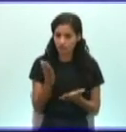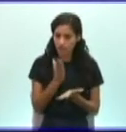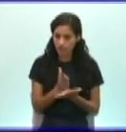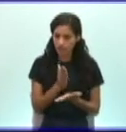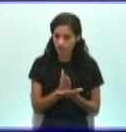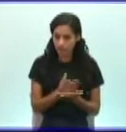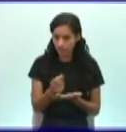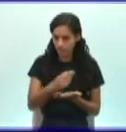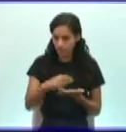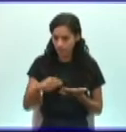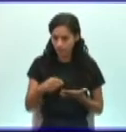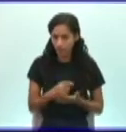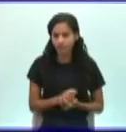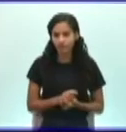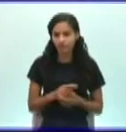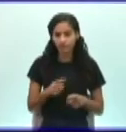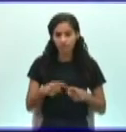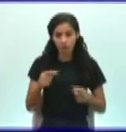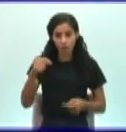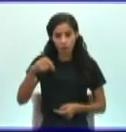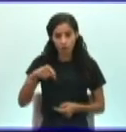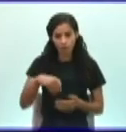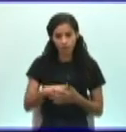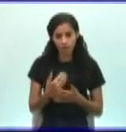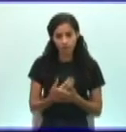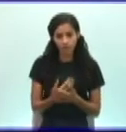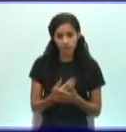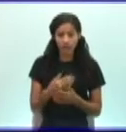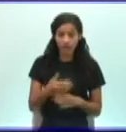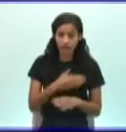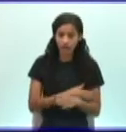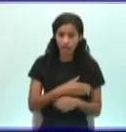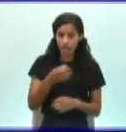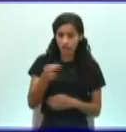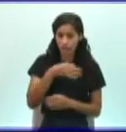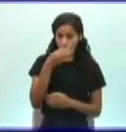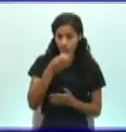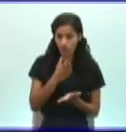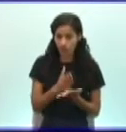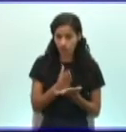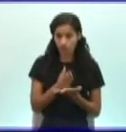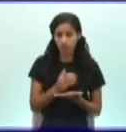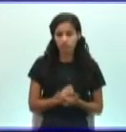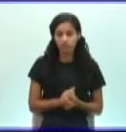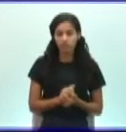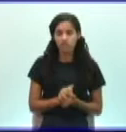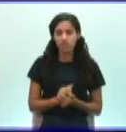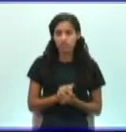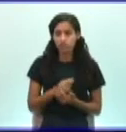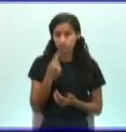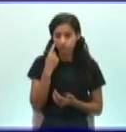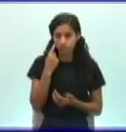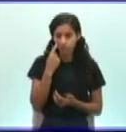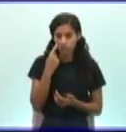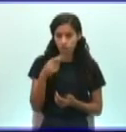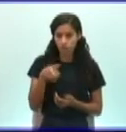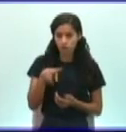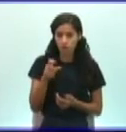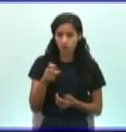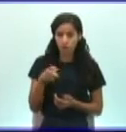y el lápiz, porque hoy, como les dije en el encuentro anterior, vamos a conocer un